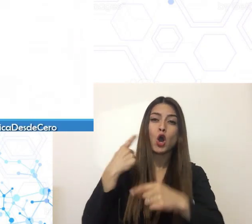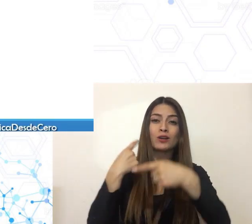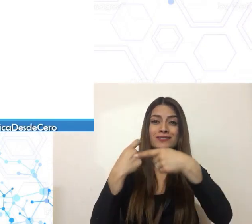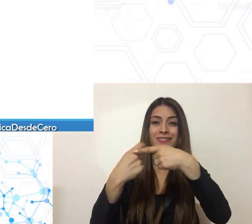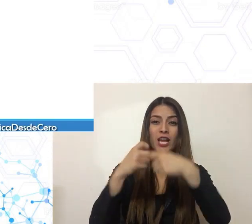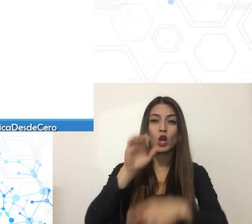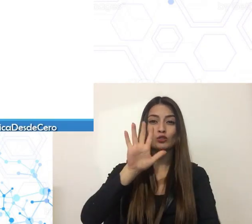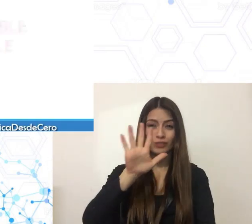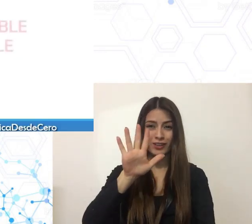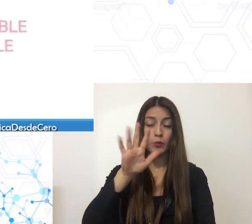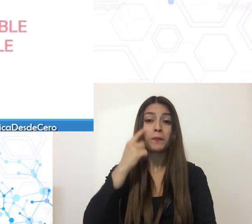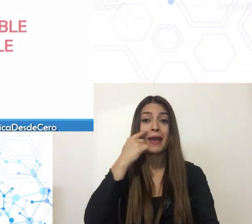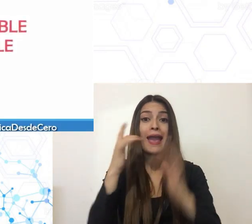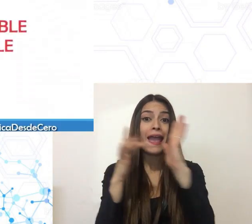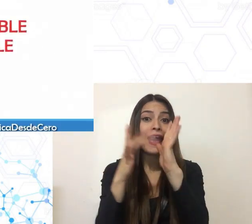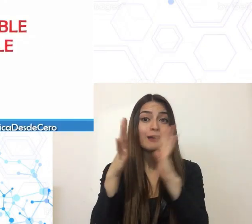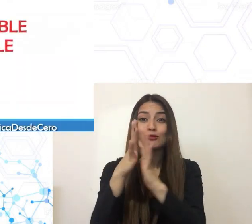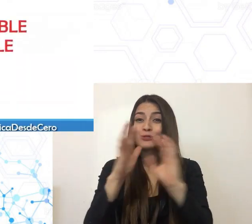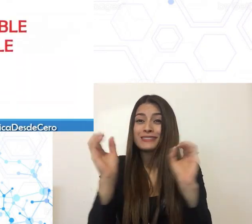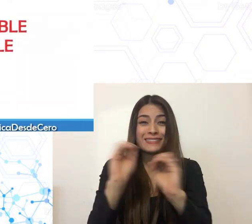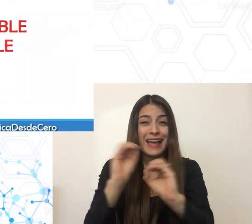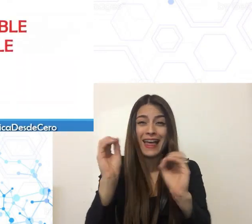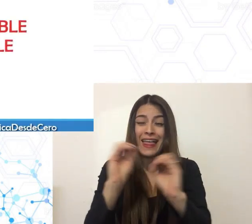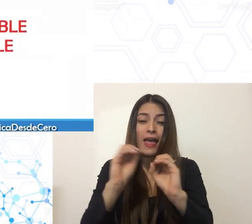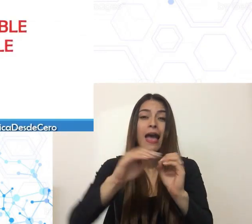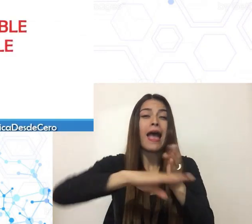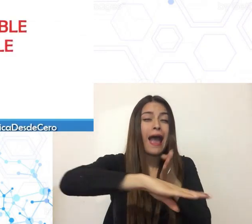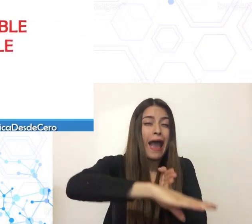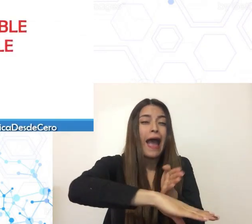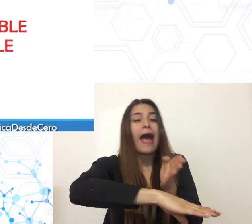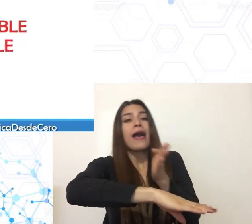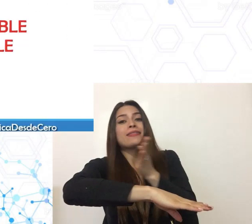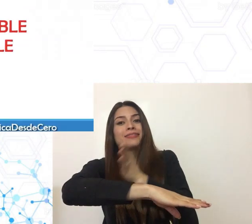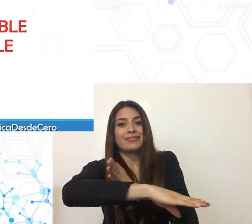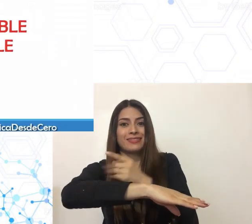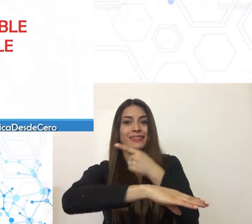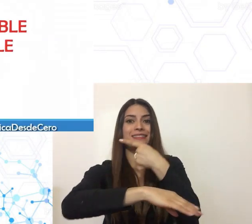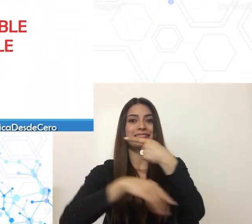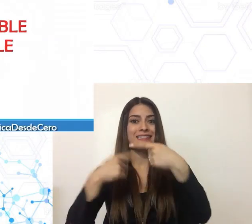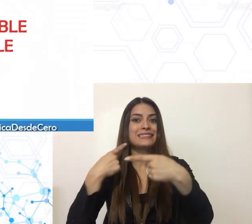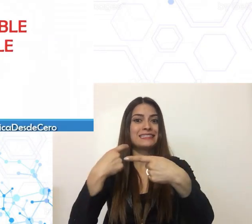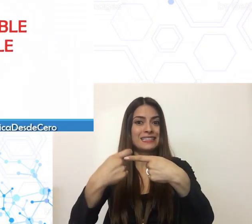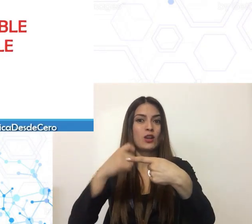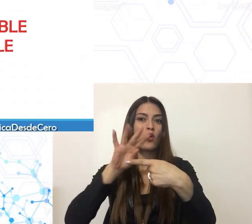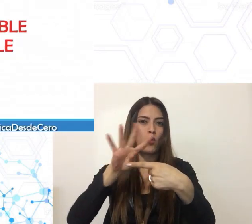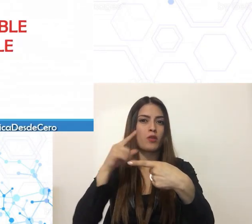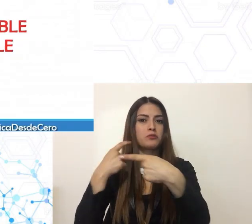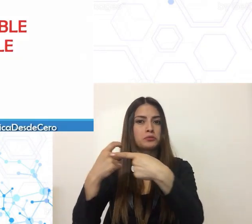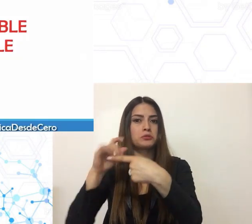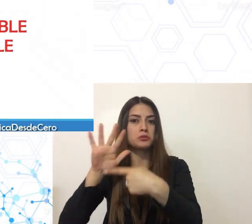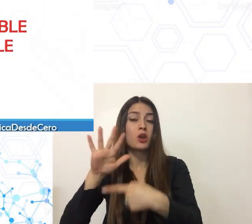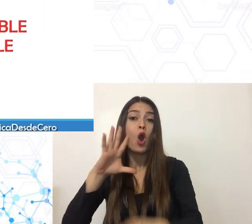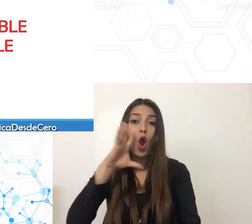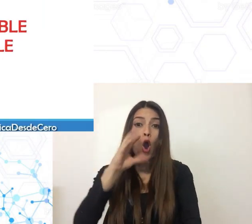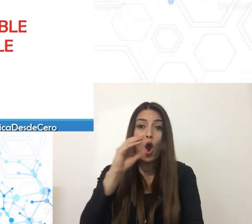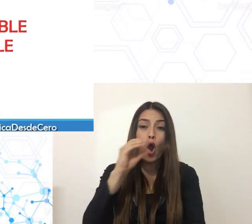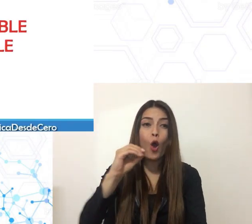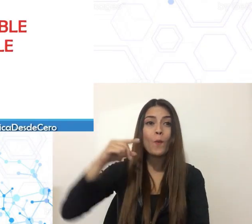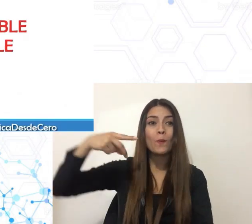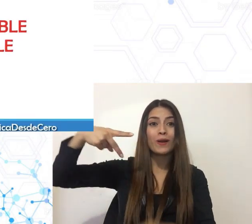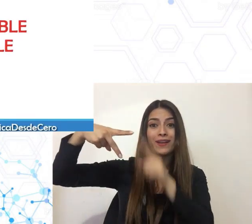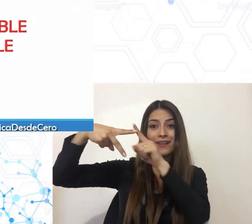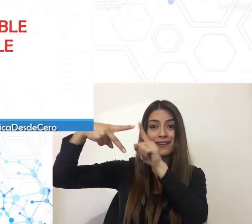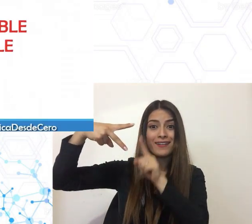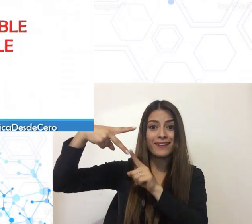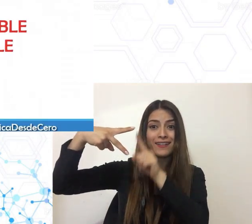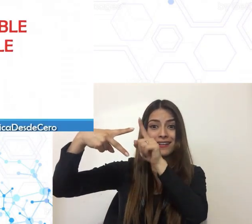de Cristo, Demócrito y Leucipo, quienes pretendieron entonces dar una idea sobre lo que era la